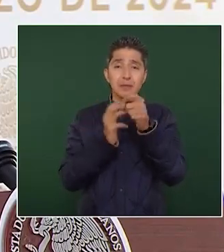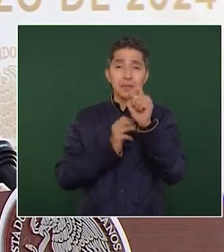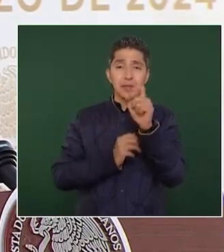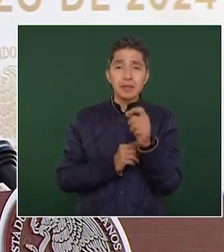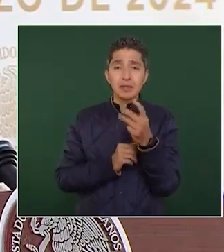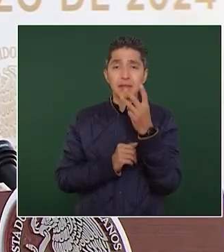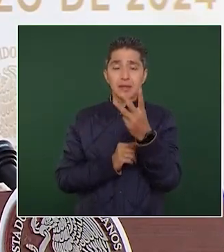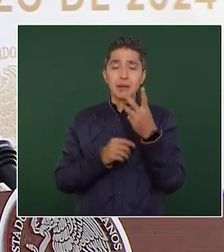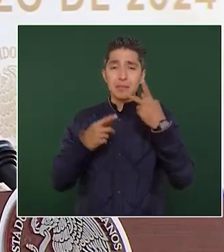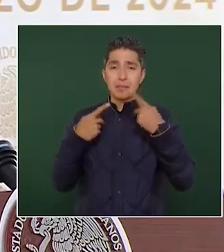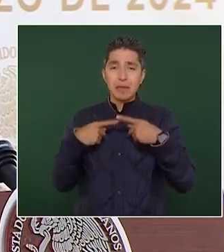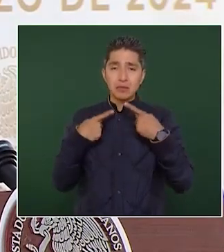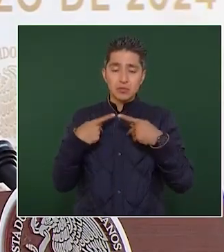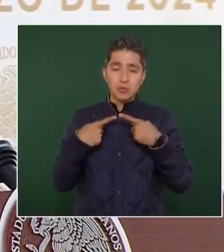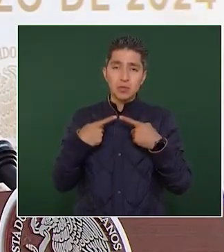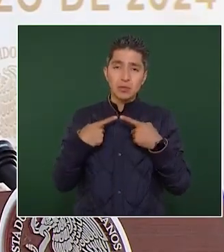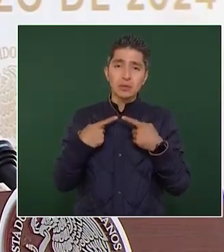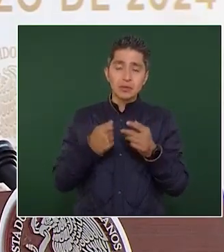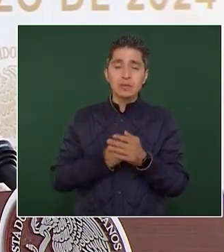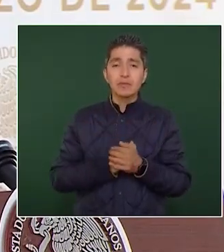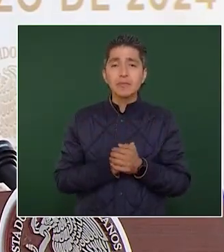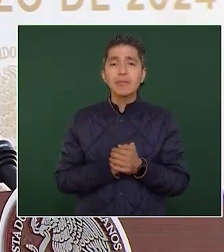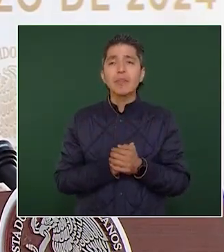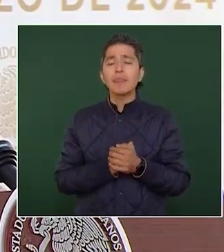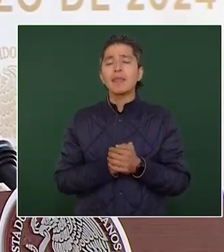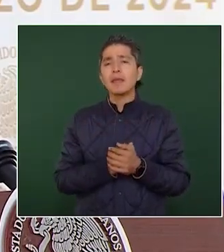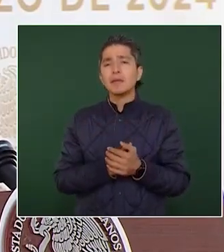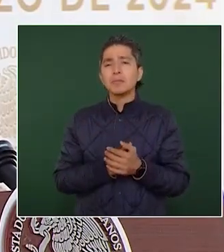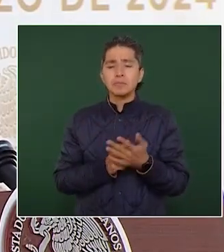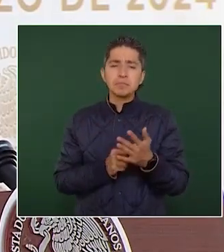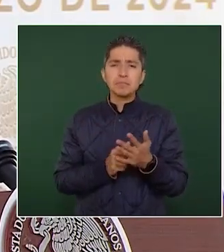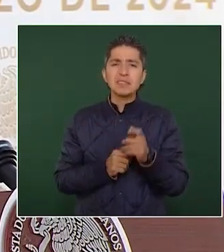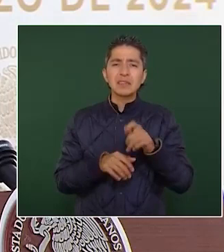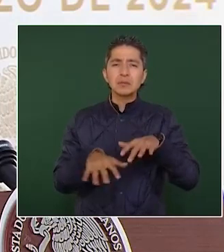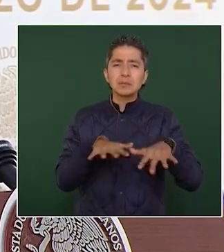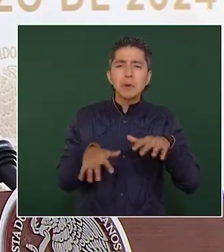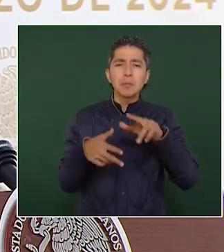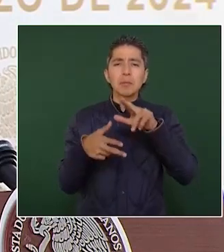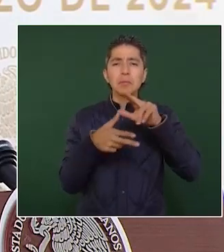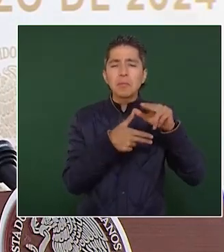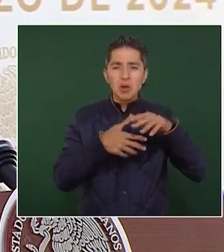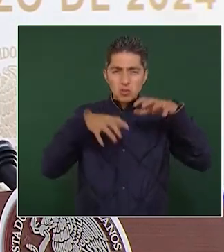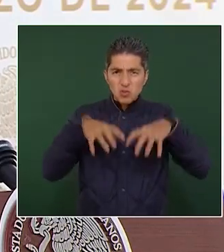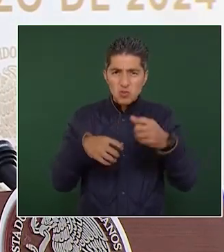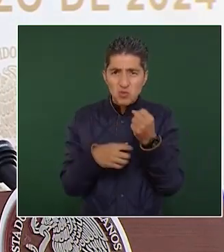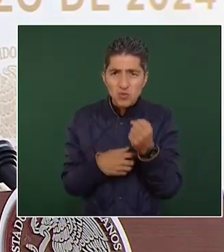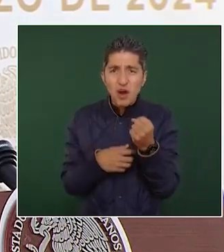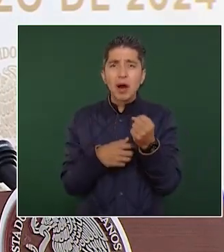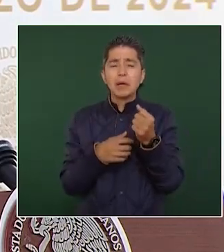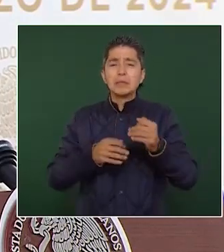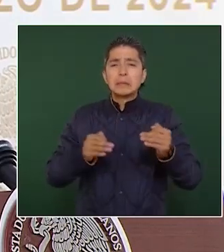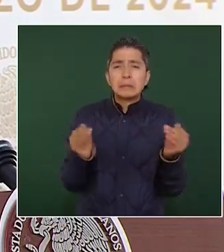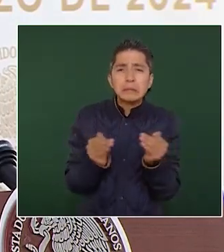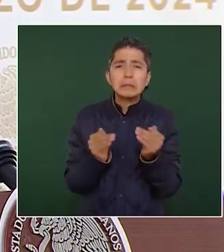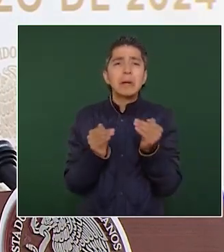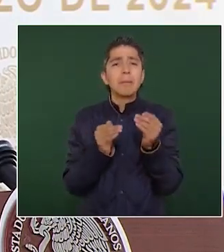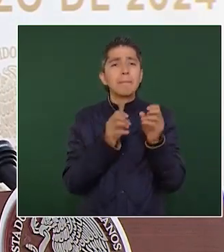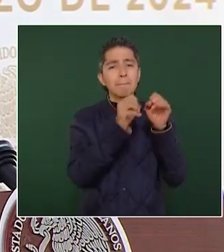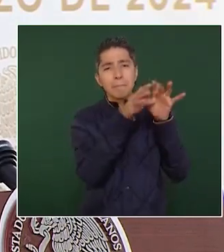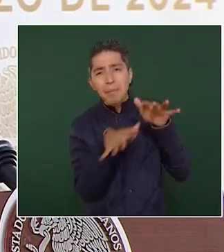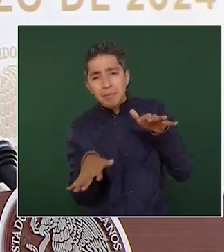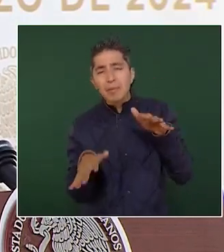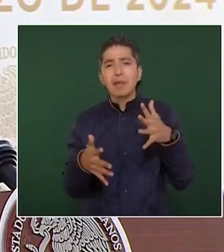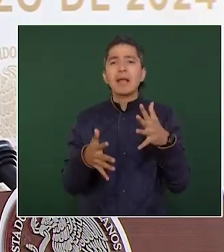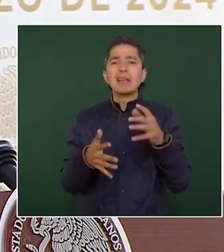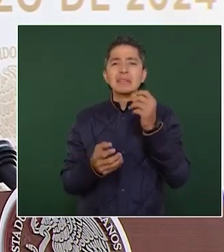6,623 personas. En lo que son sismos, huracanes, lluvias fuertes, frentes fríos, derrumbes,